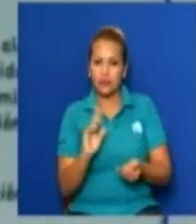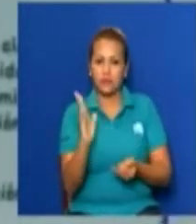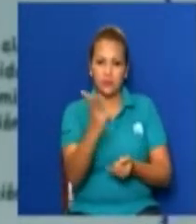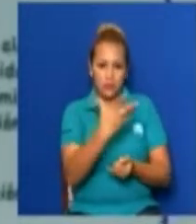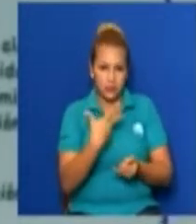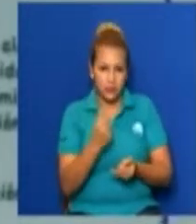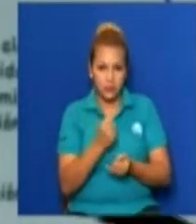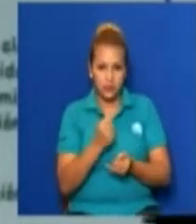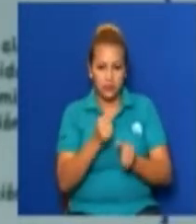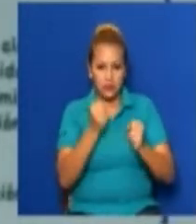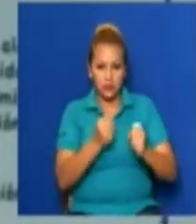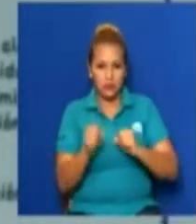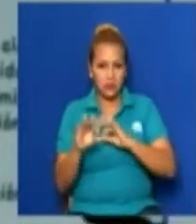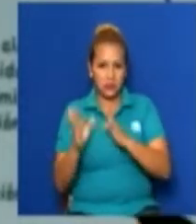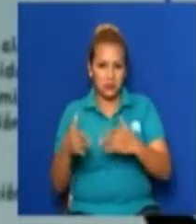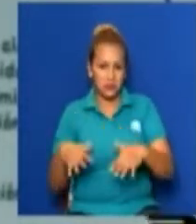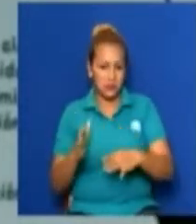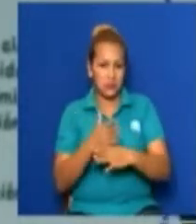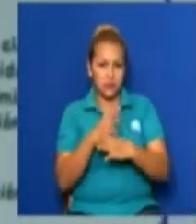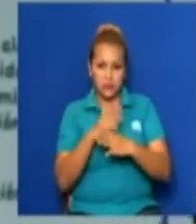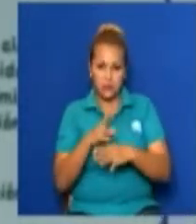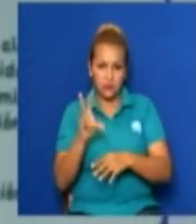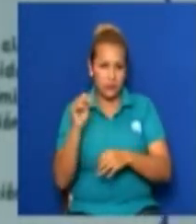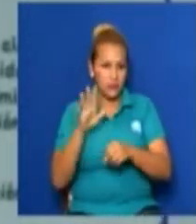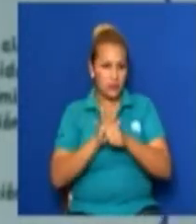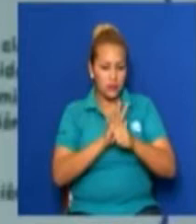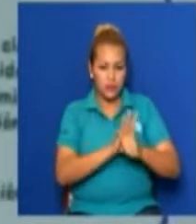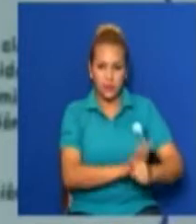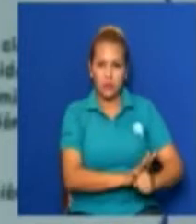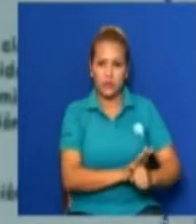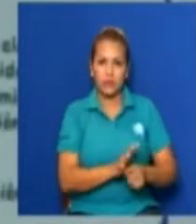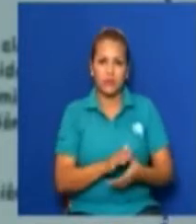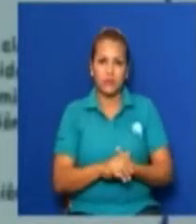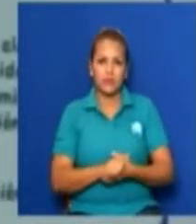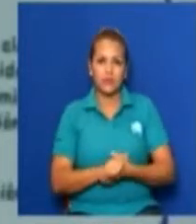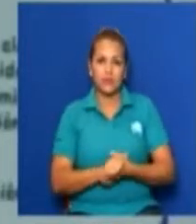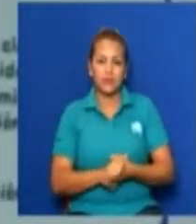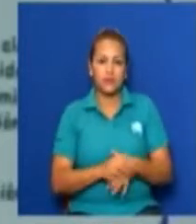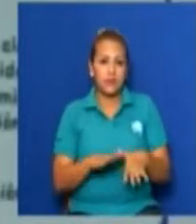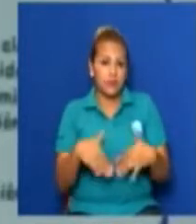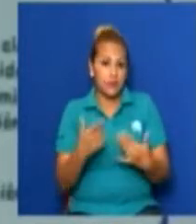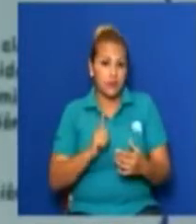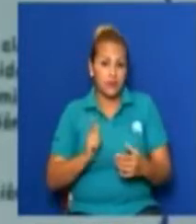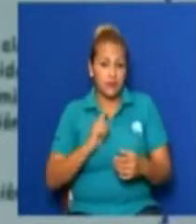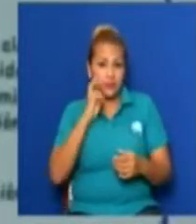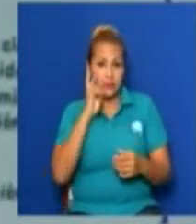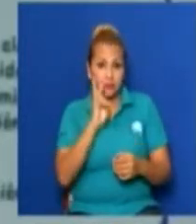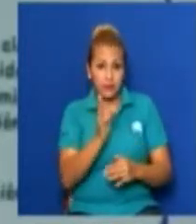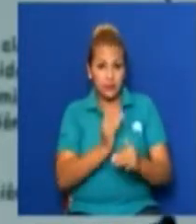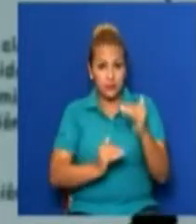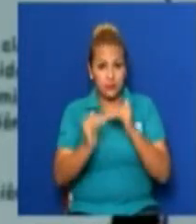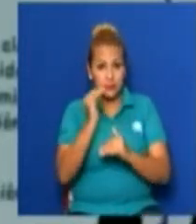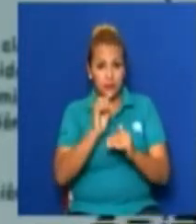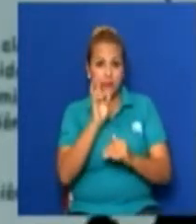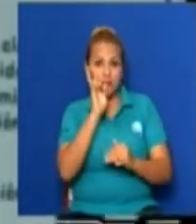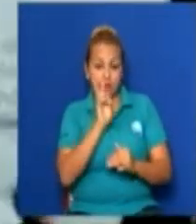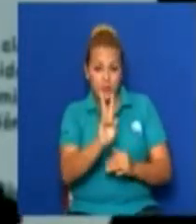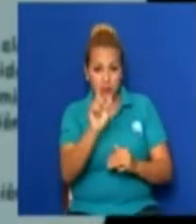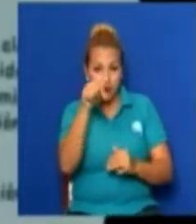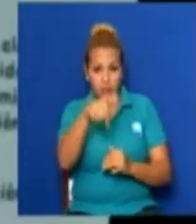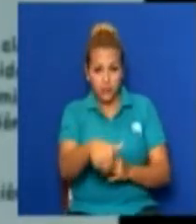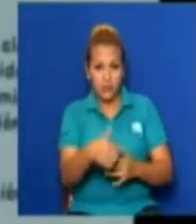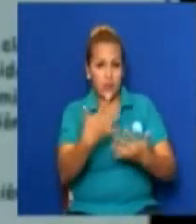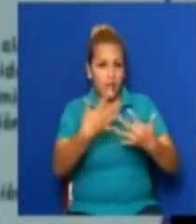discriminación por sexo es de las más visibles en